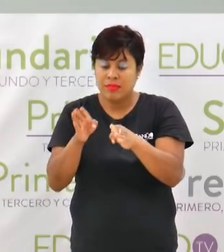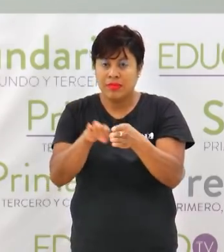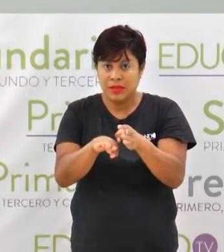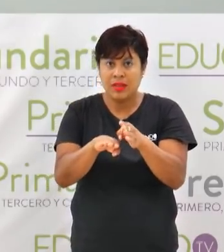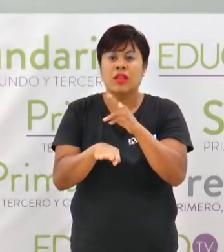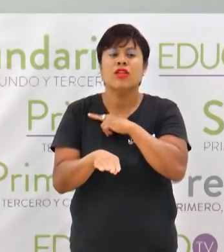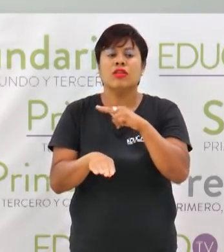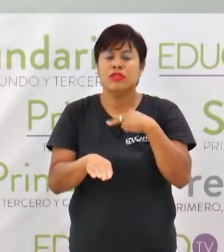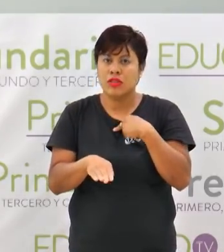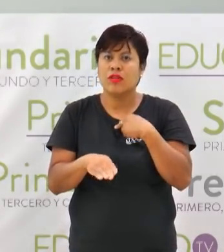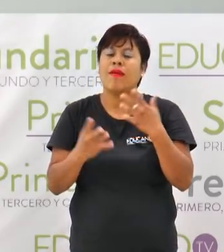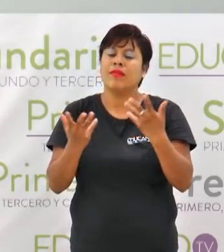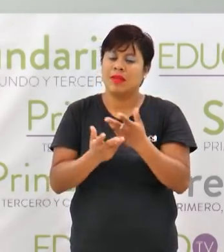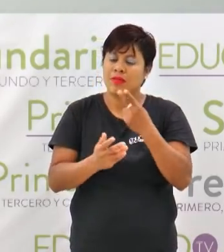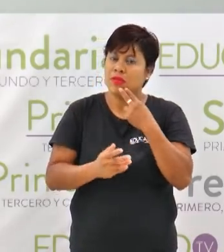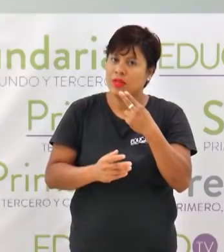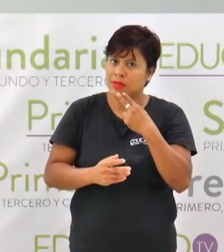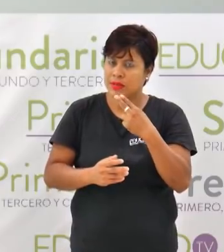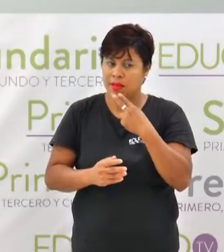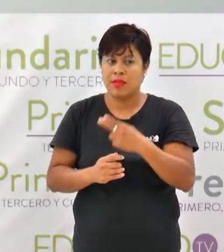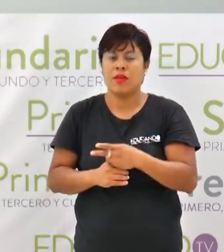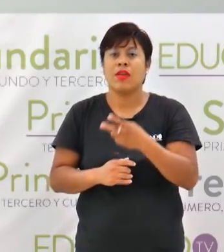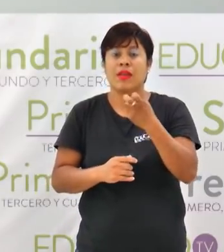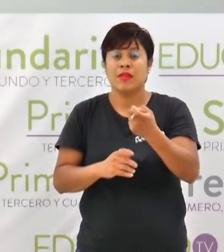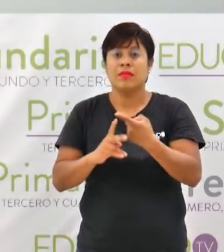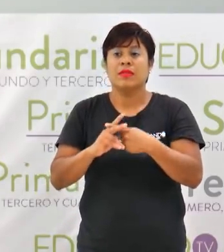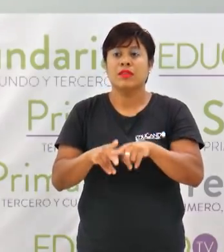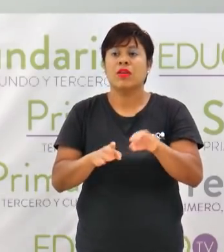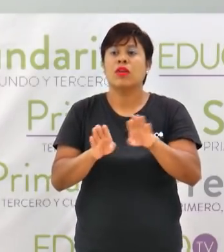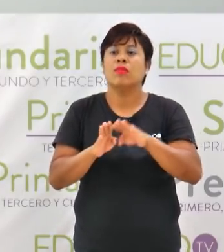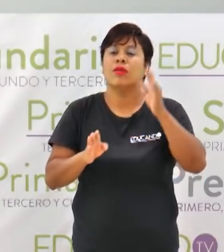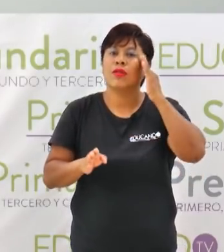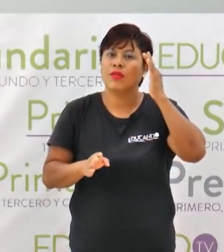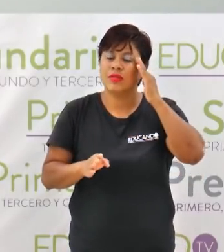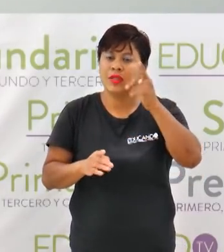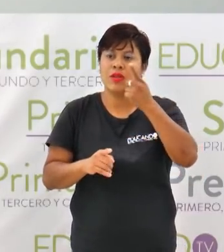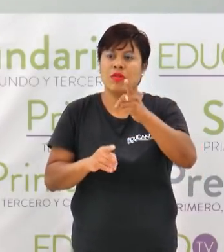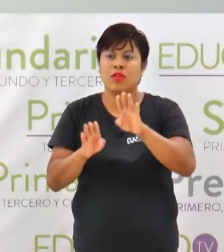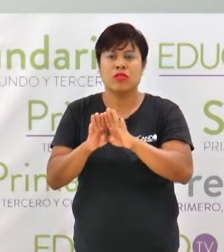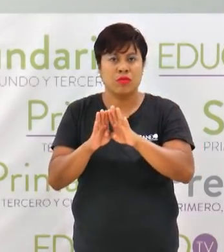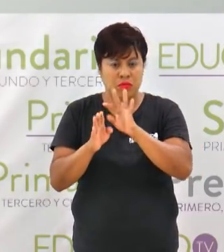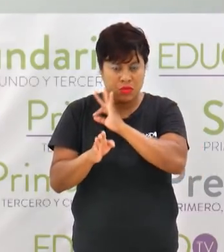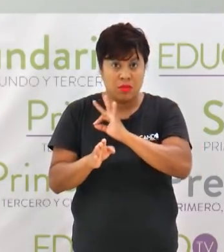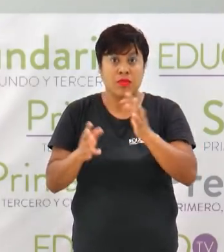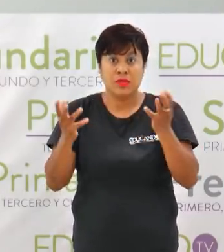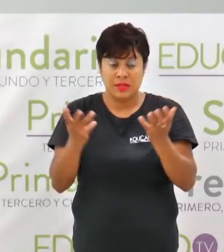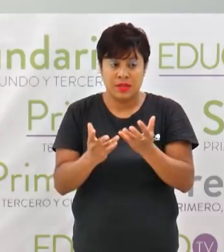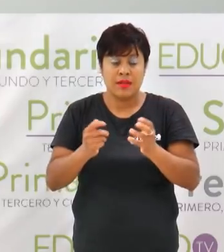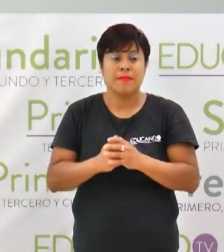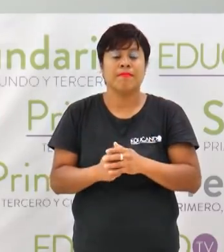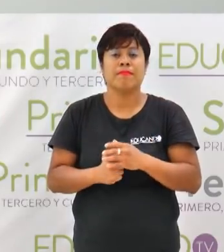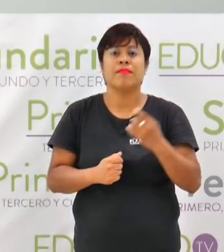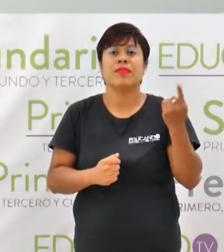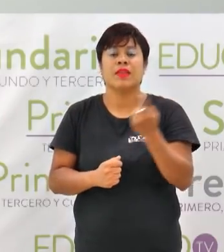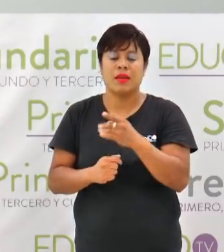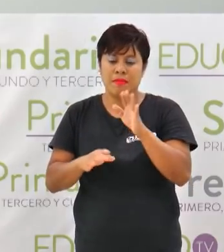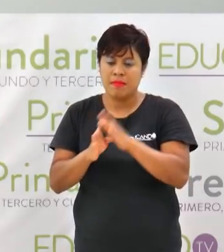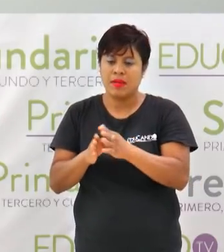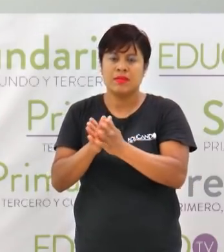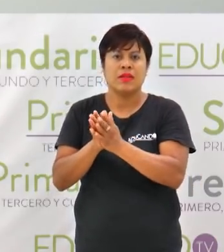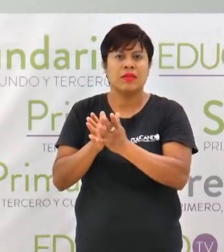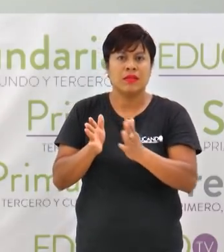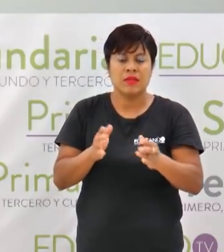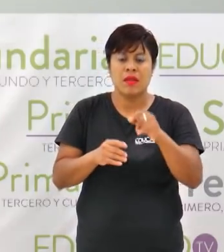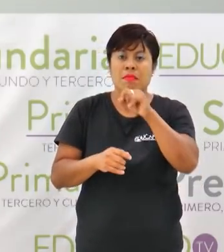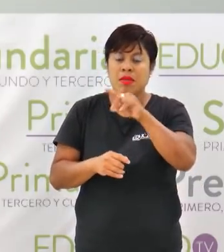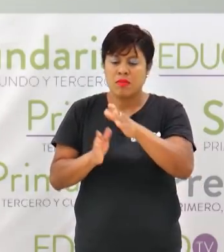lo vamos a estar utilizando a partir de conocer una de las ventajas, que es más extensión en